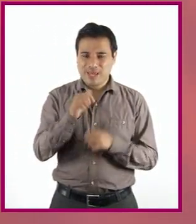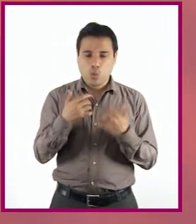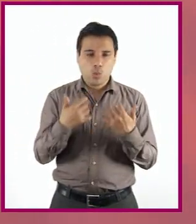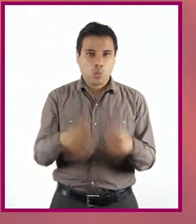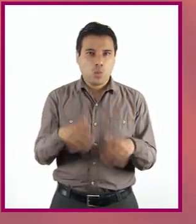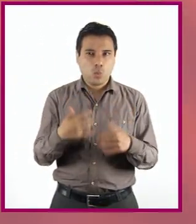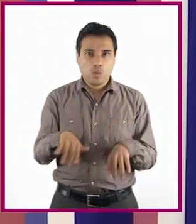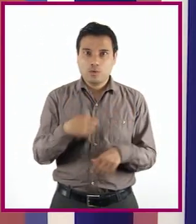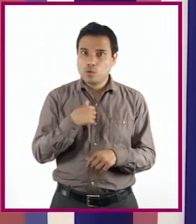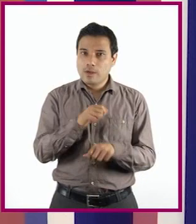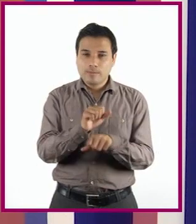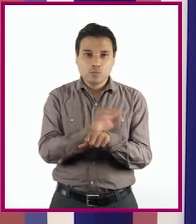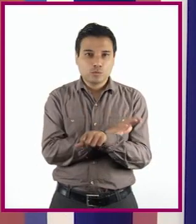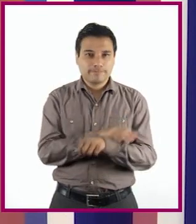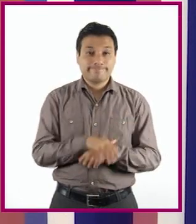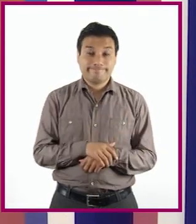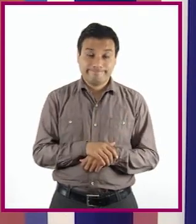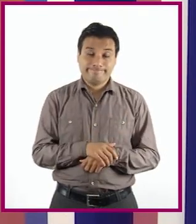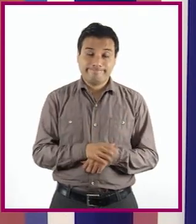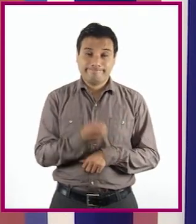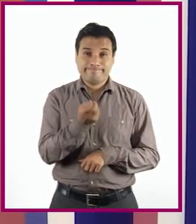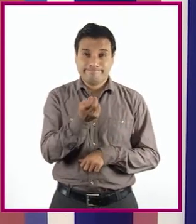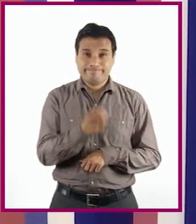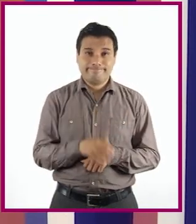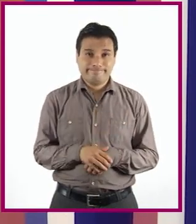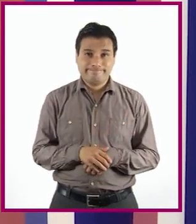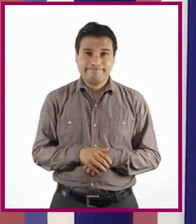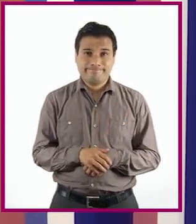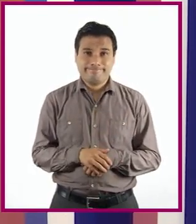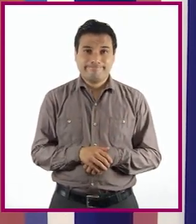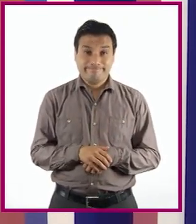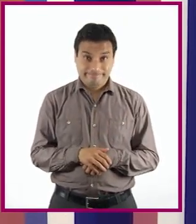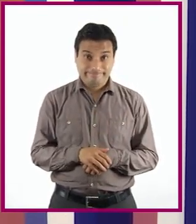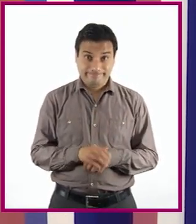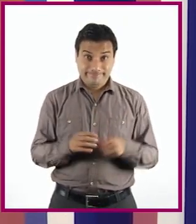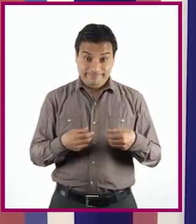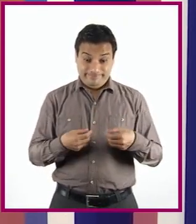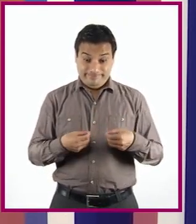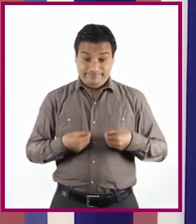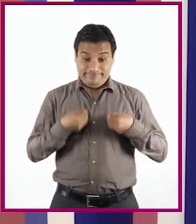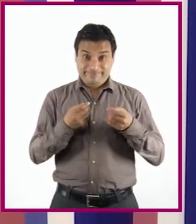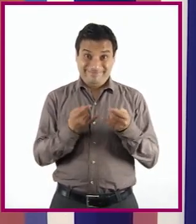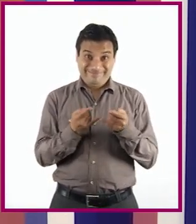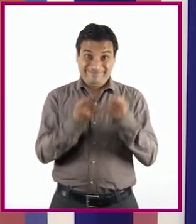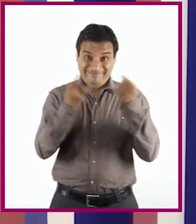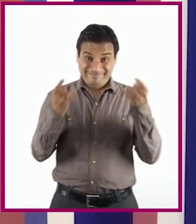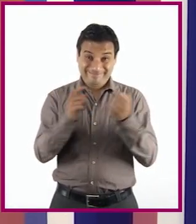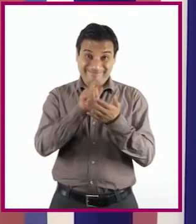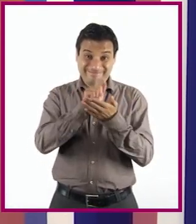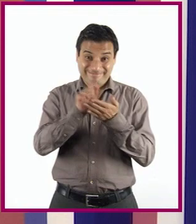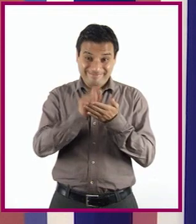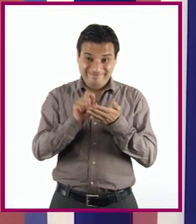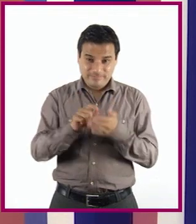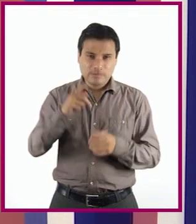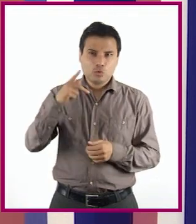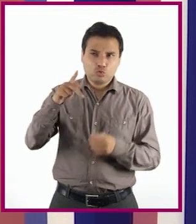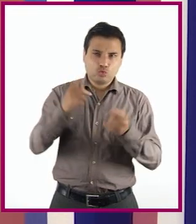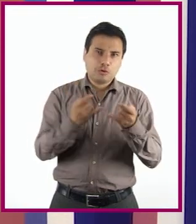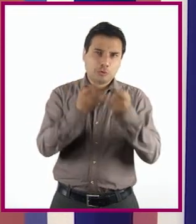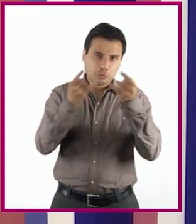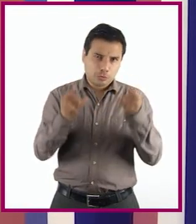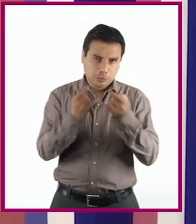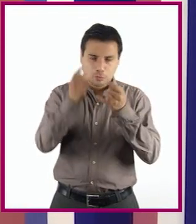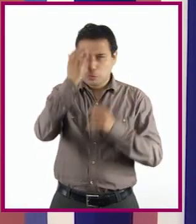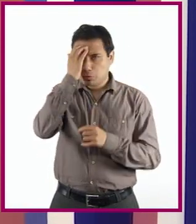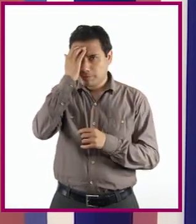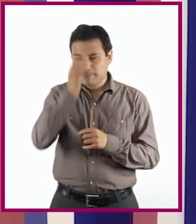y me emocionó. Así es. En una autobiografía, además de conocer hechos comunes y cotidianos de la vida de las personas,